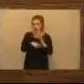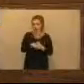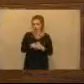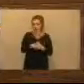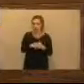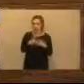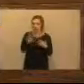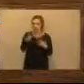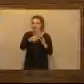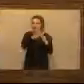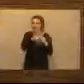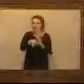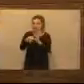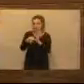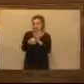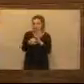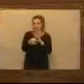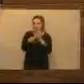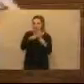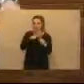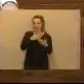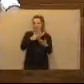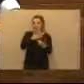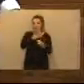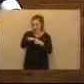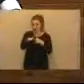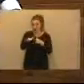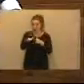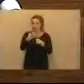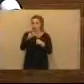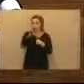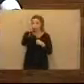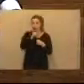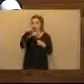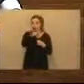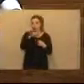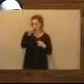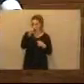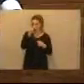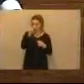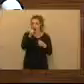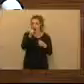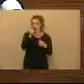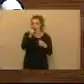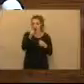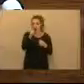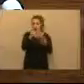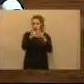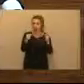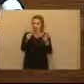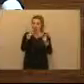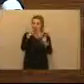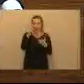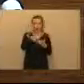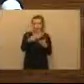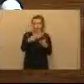por lo que respecta al canto, la tonada asturiana, en este caso, no está tampoco reconocida en la normativa básica de ámbito